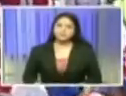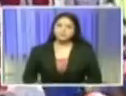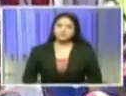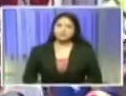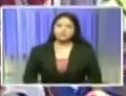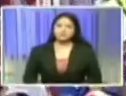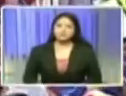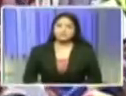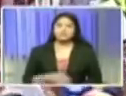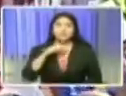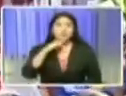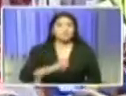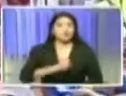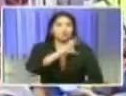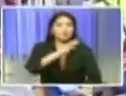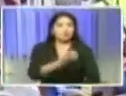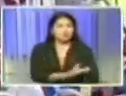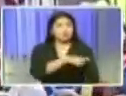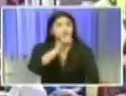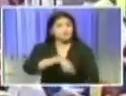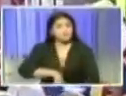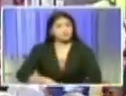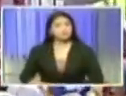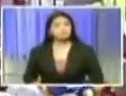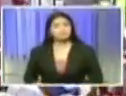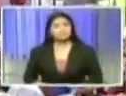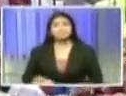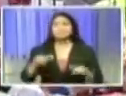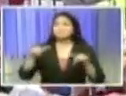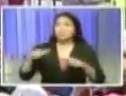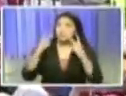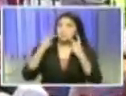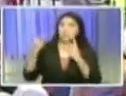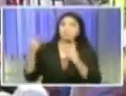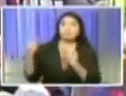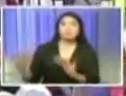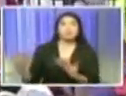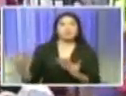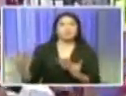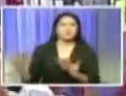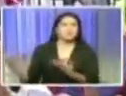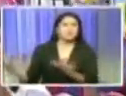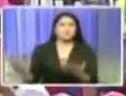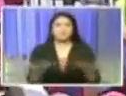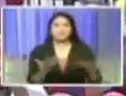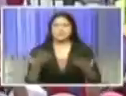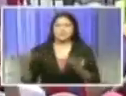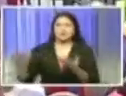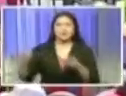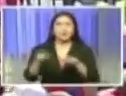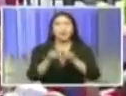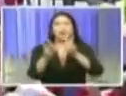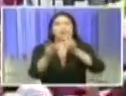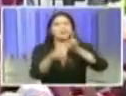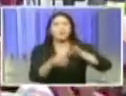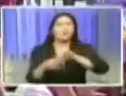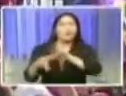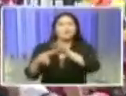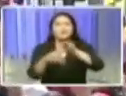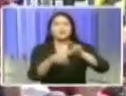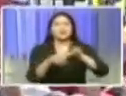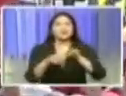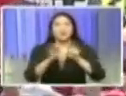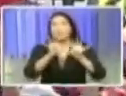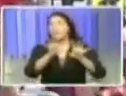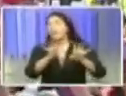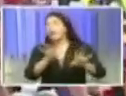y con mucha energía también. Aquí tienen, miren, un remolino aquí. Un remolino de jodedores